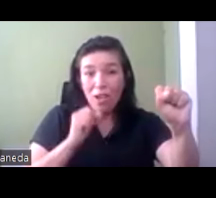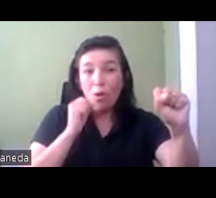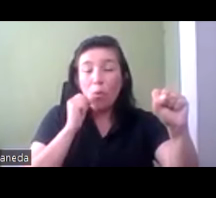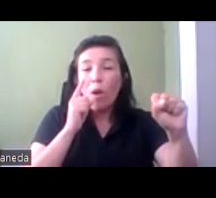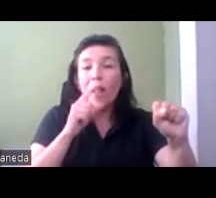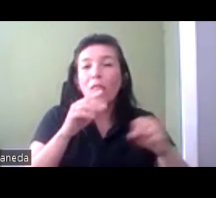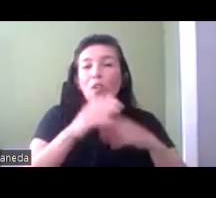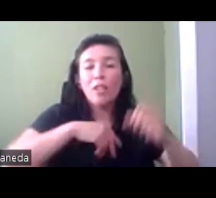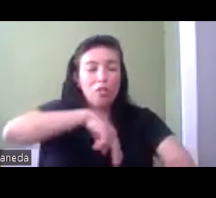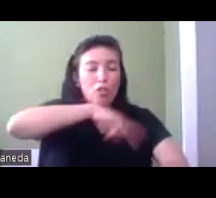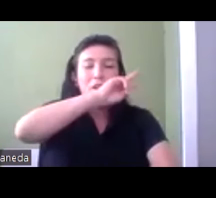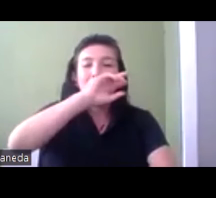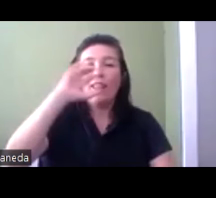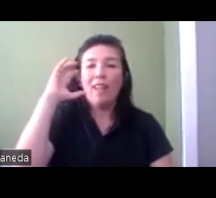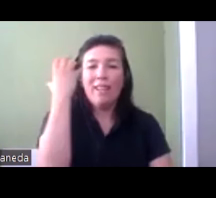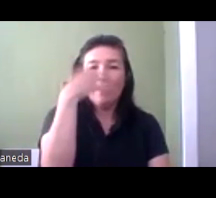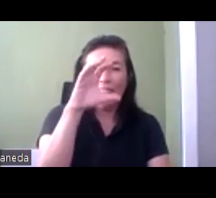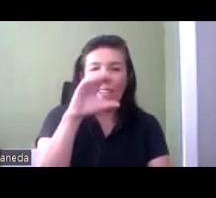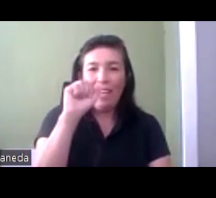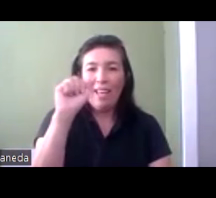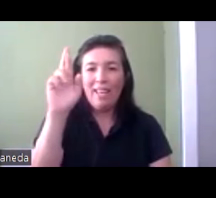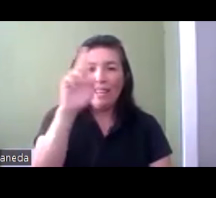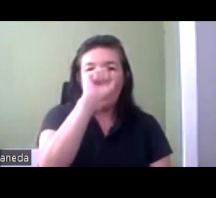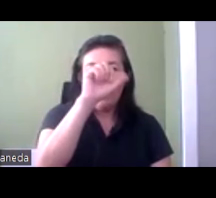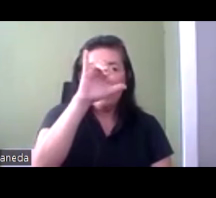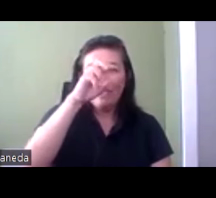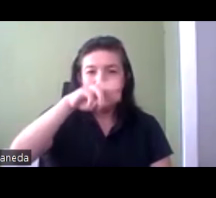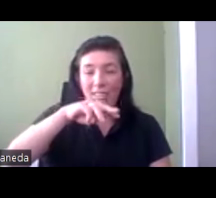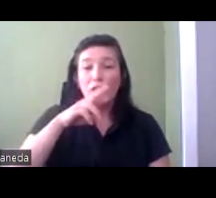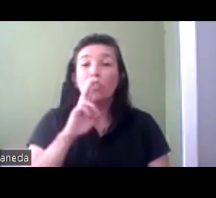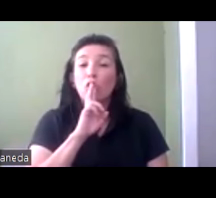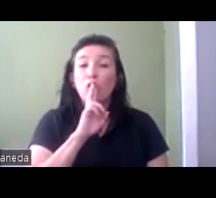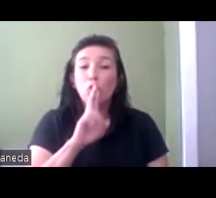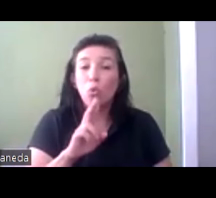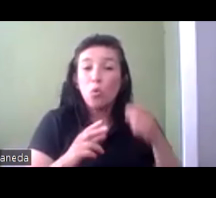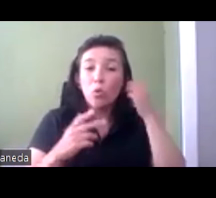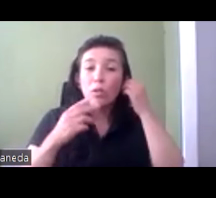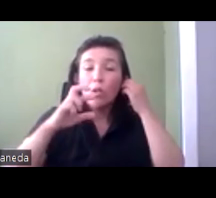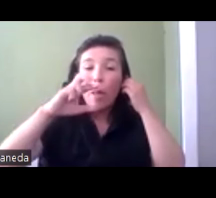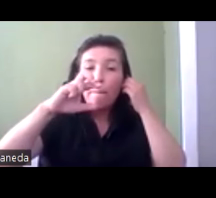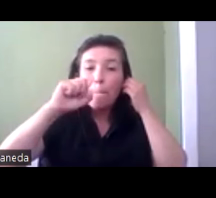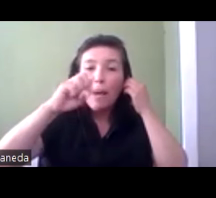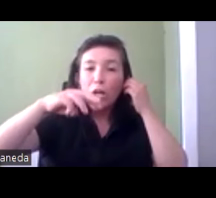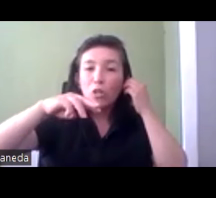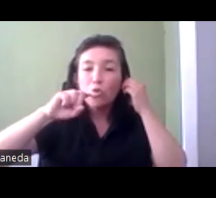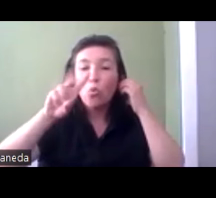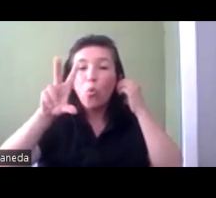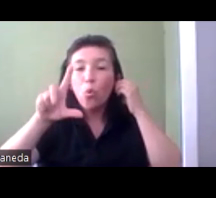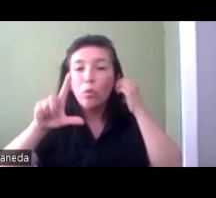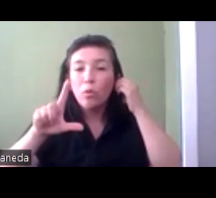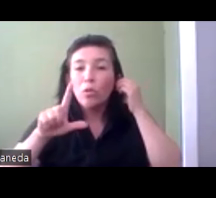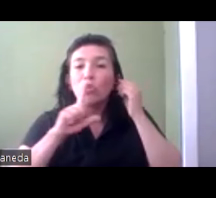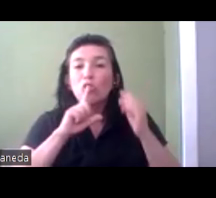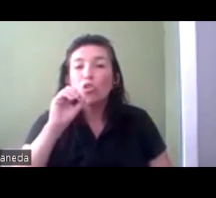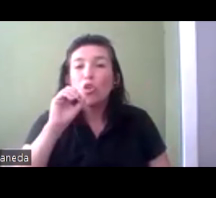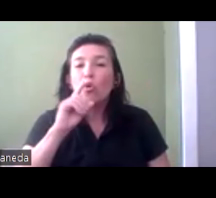Serena y corresponde al Arrayán costero, y otras 3 zonas que están al sur de Coquimbo, que corresponderían al Panul, Totoralillo y la playita de Guanaquero.